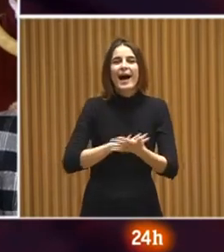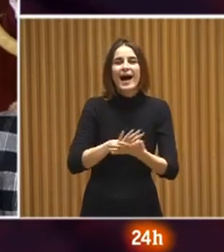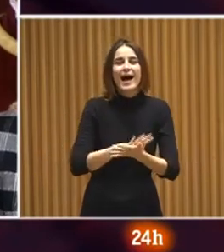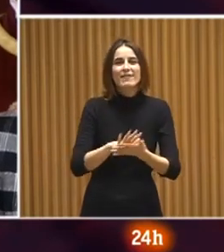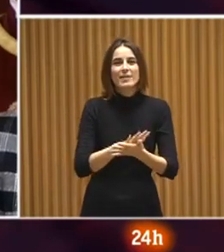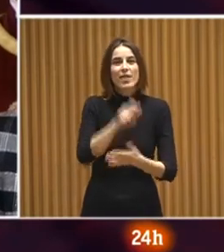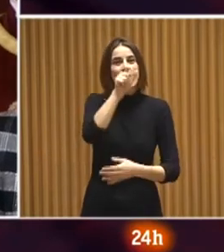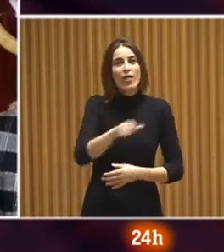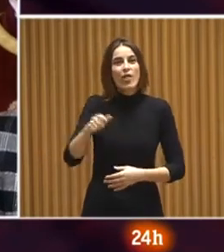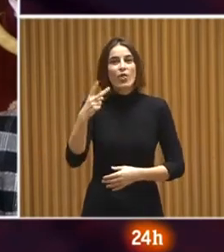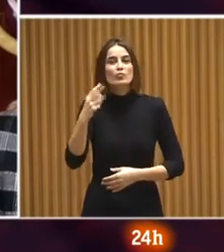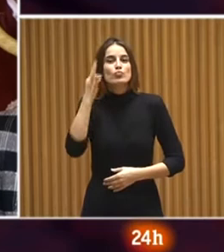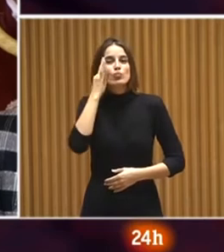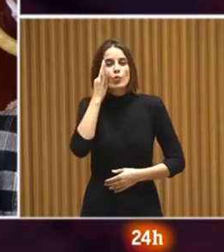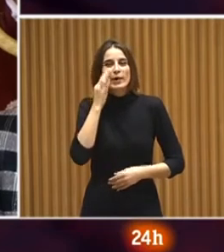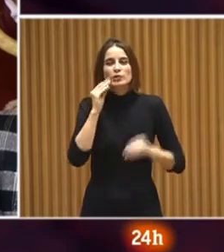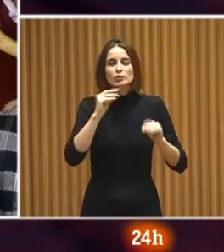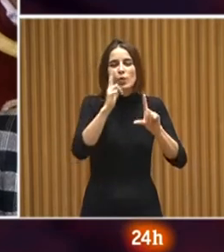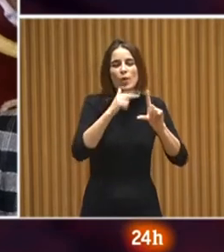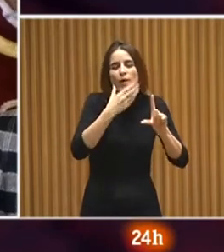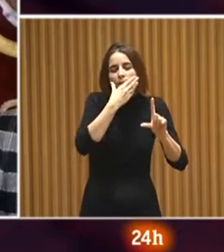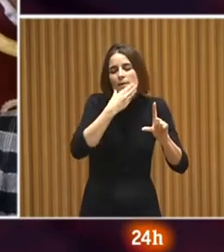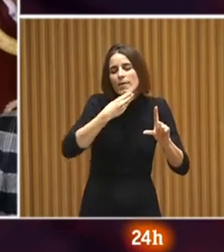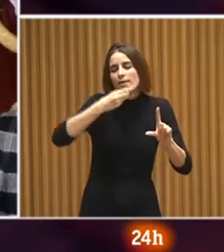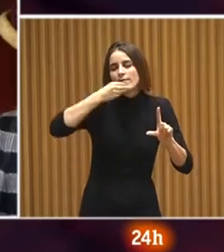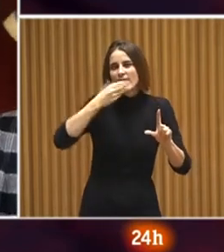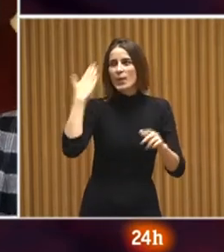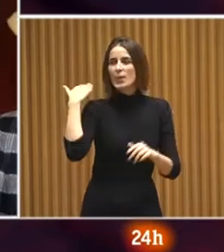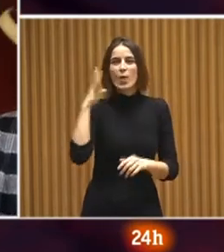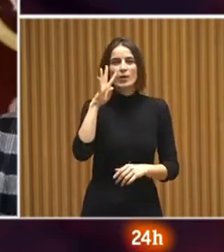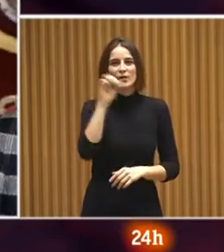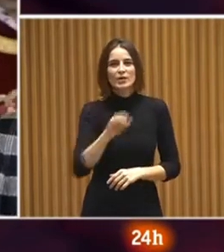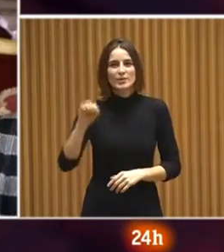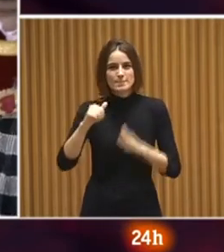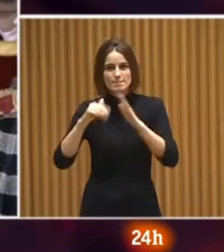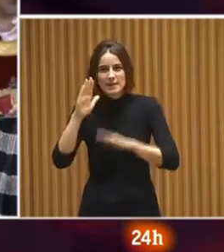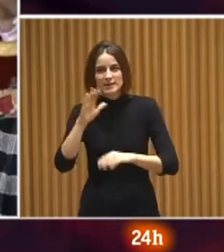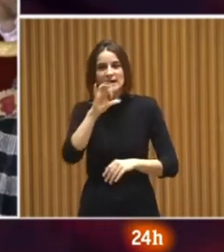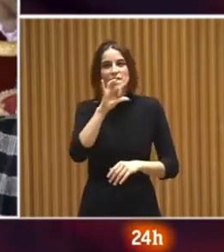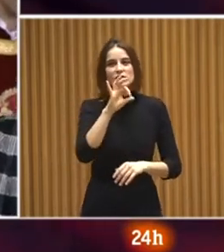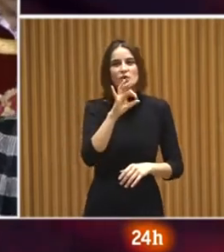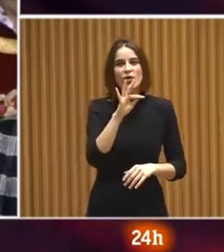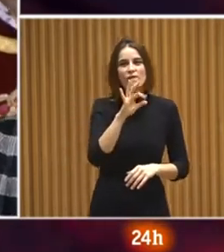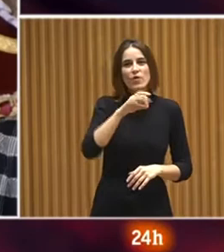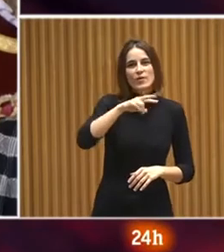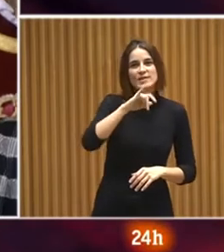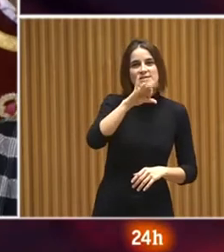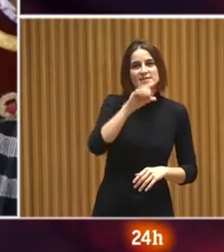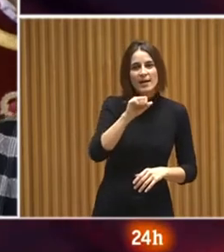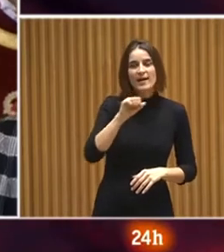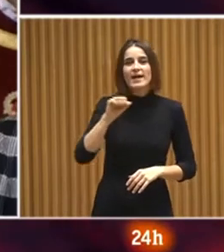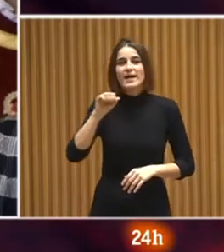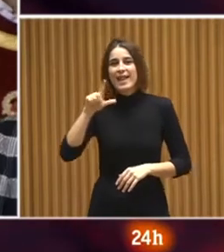de 400 años. Que Sofonisba Anguissola y Lavinia Fontana fueran capaces de desarrollar su talento